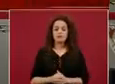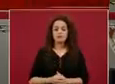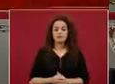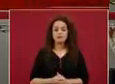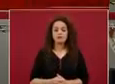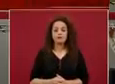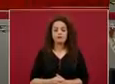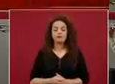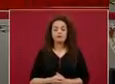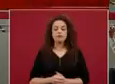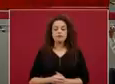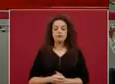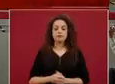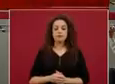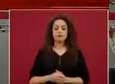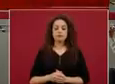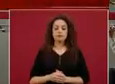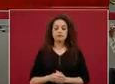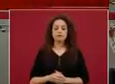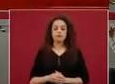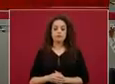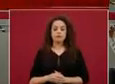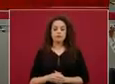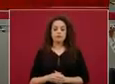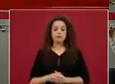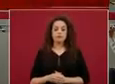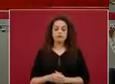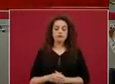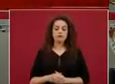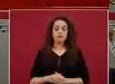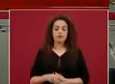Continuamos con nuestro país sin